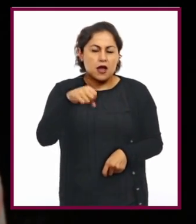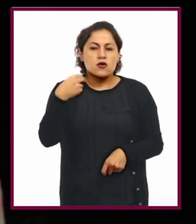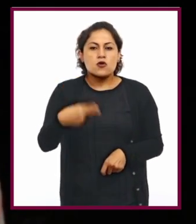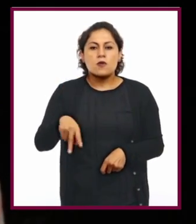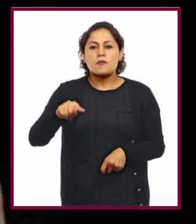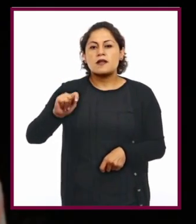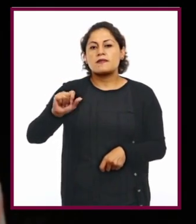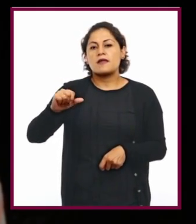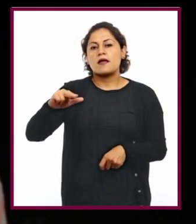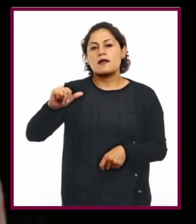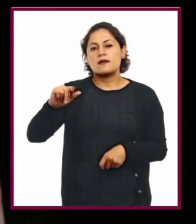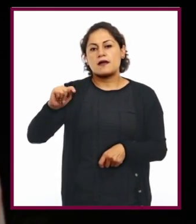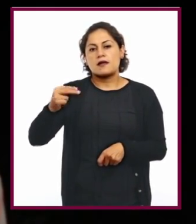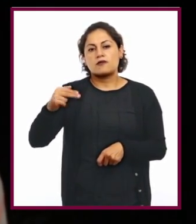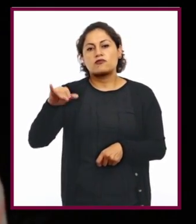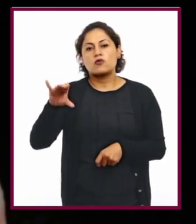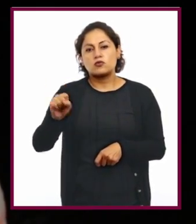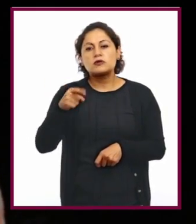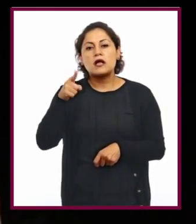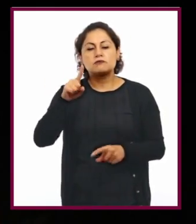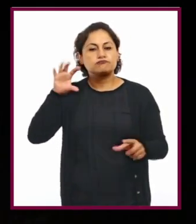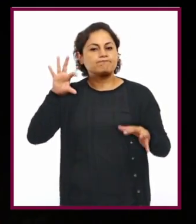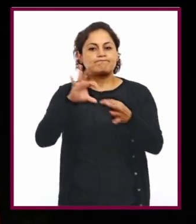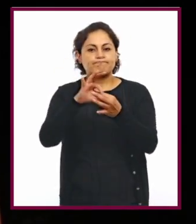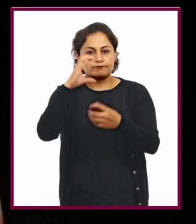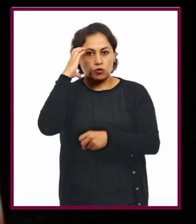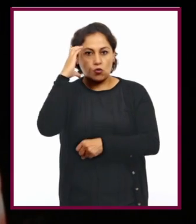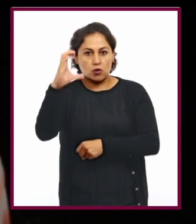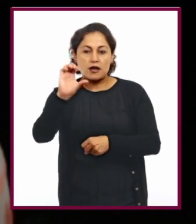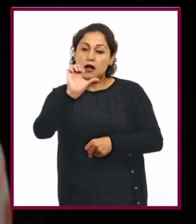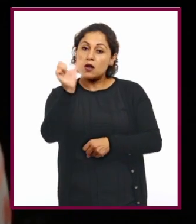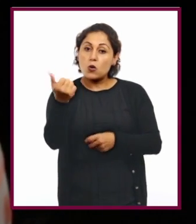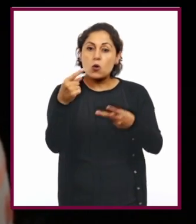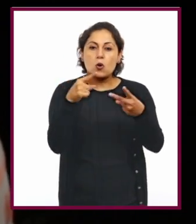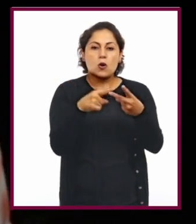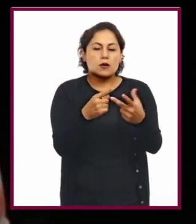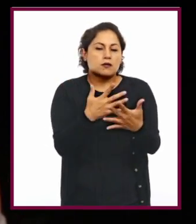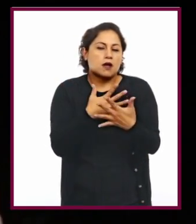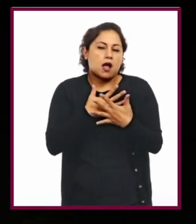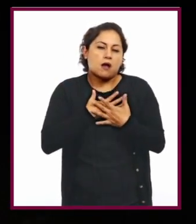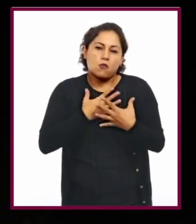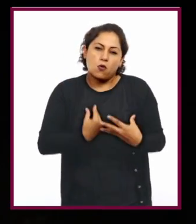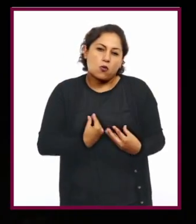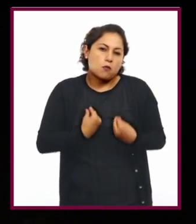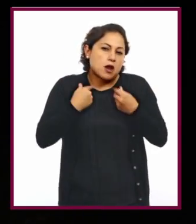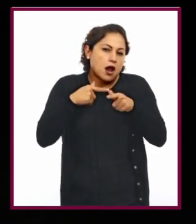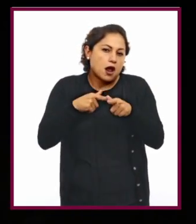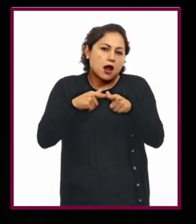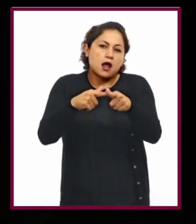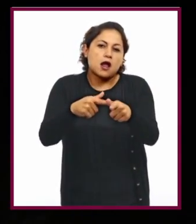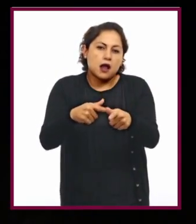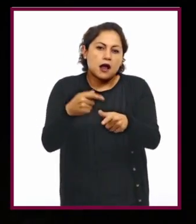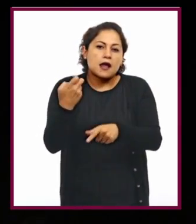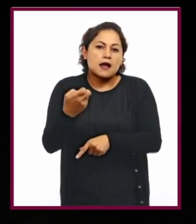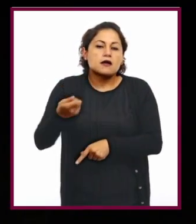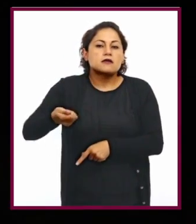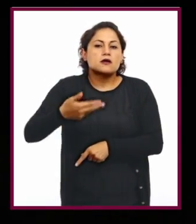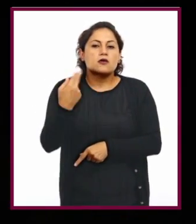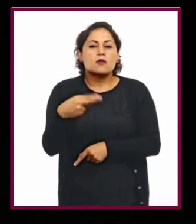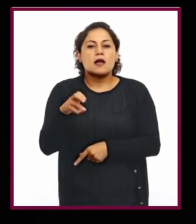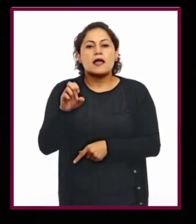llamó Thanatos, que se asocia con la crueldad, y el otro es un impulso de amor a la vida al que